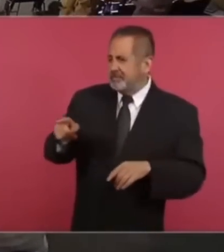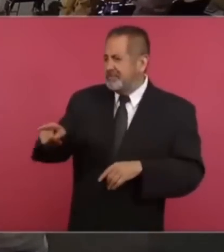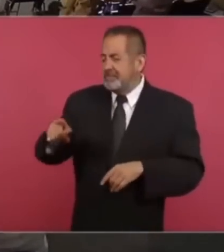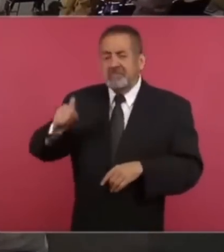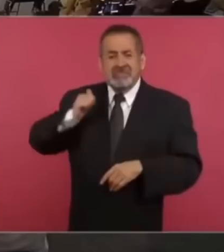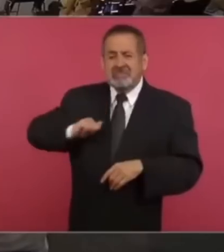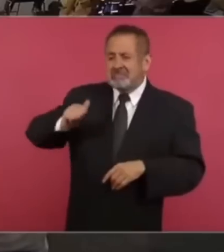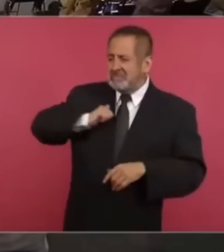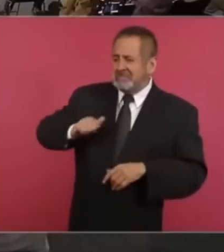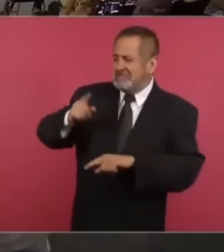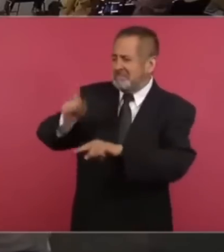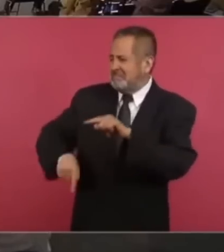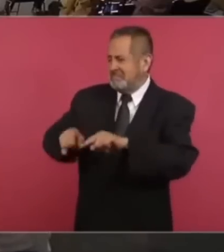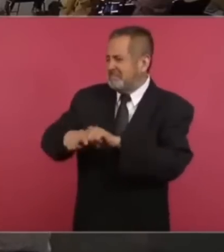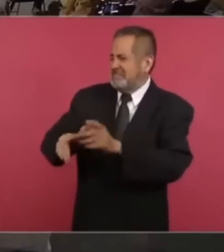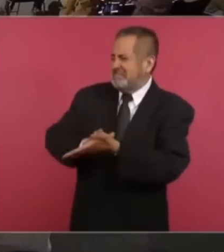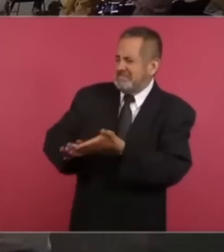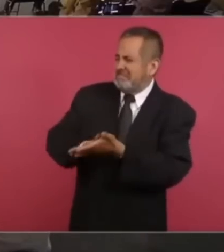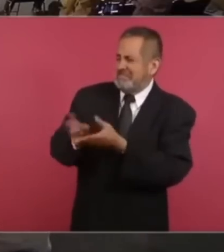civilizaciones.